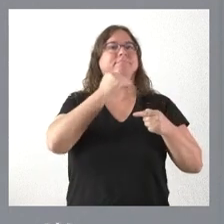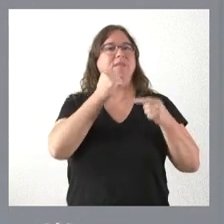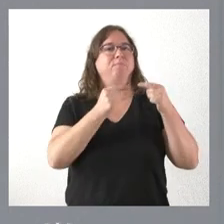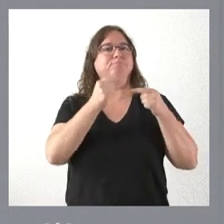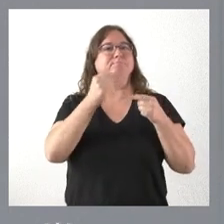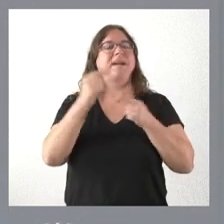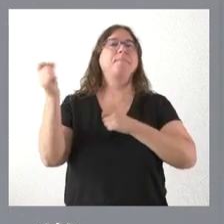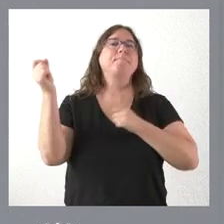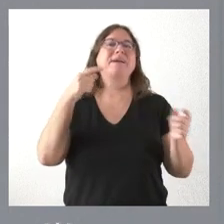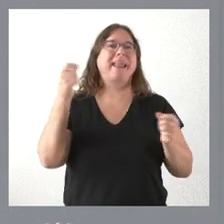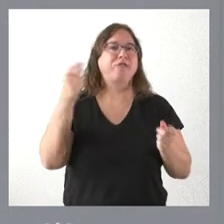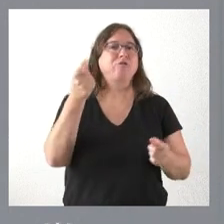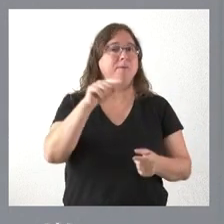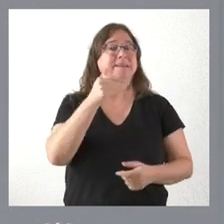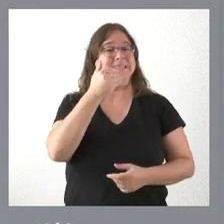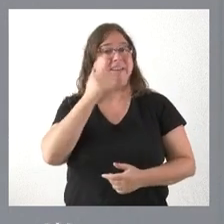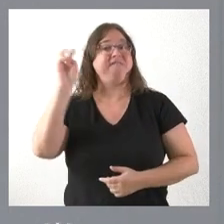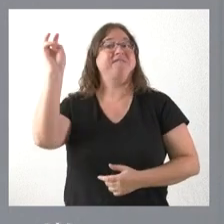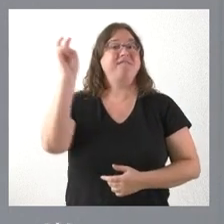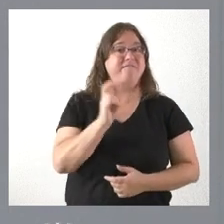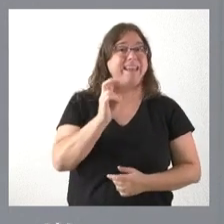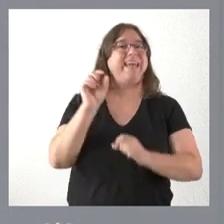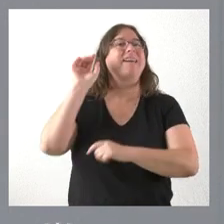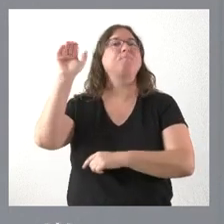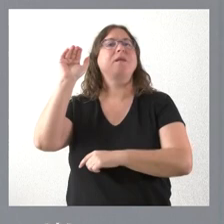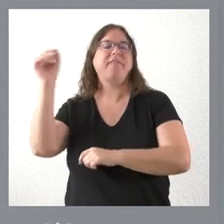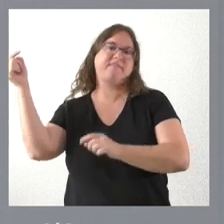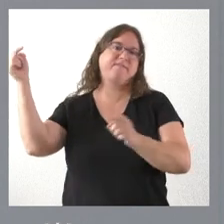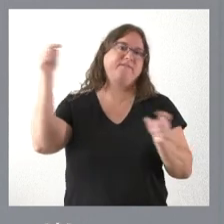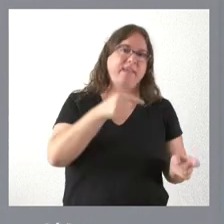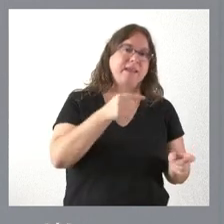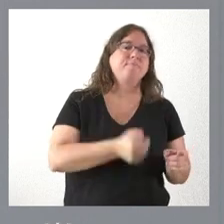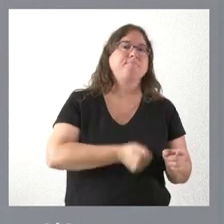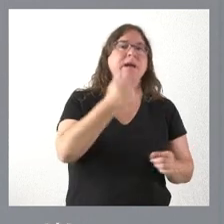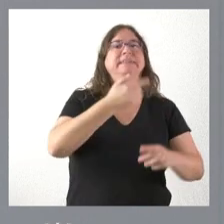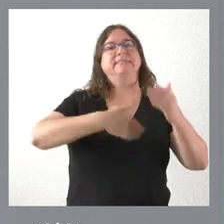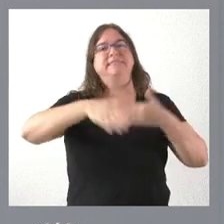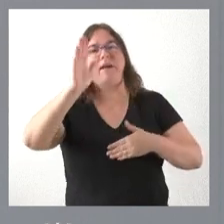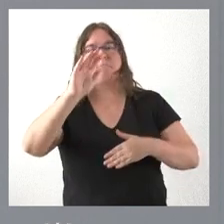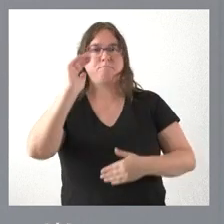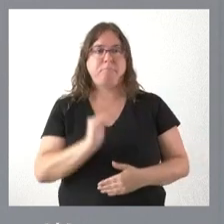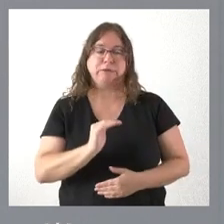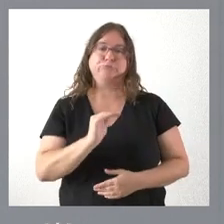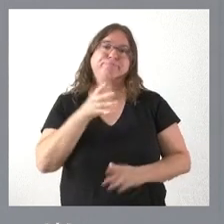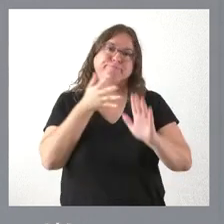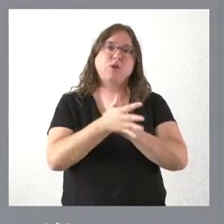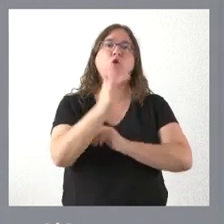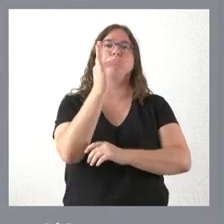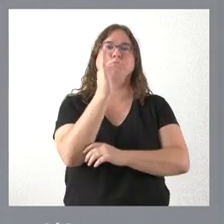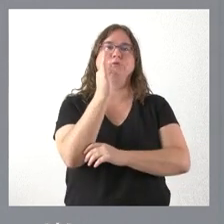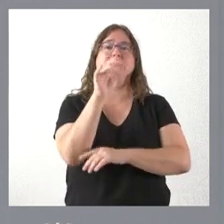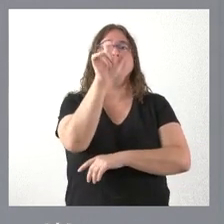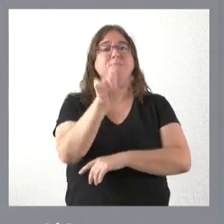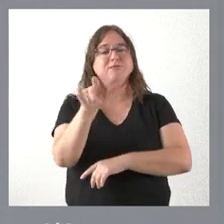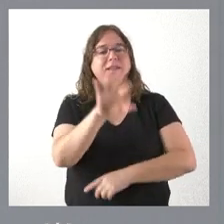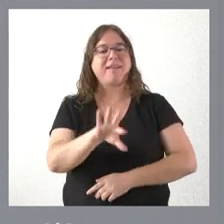es decir vienen a Castilla y león más personas de las que se van Este es un elemento ciertamente positivo de aquellas personas que eligen